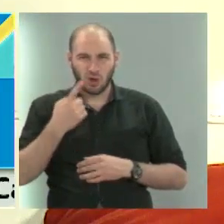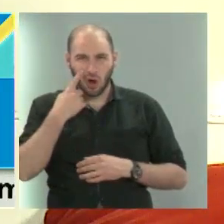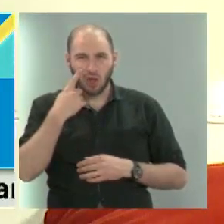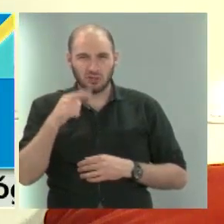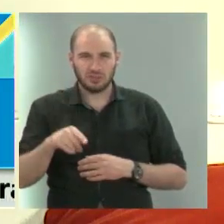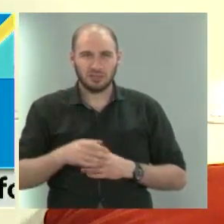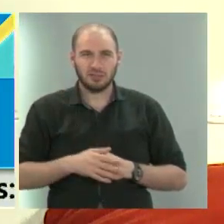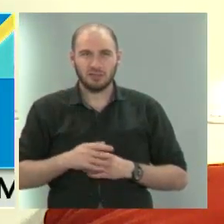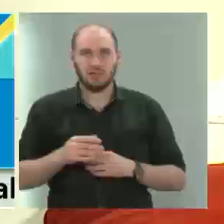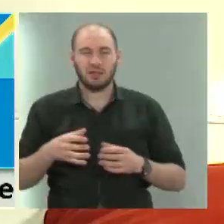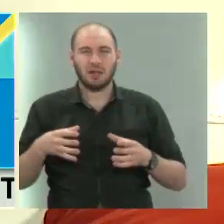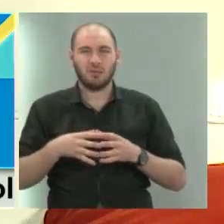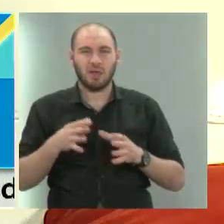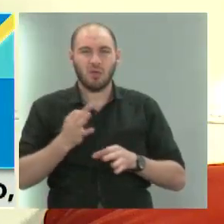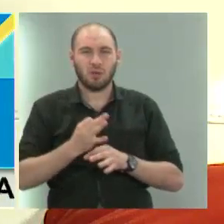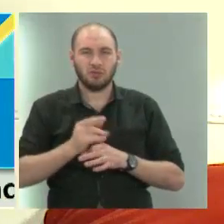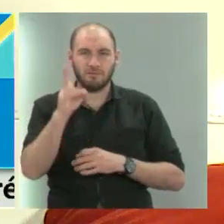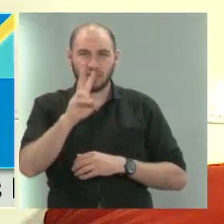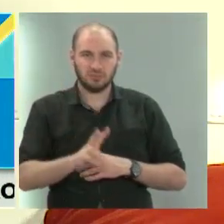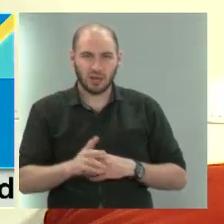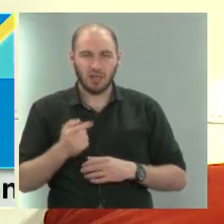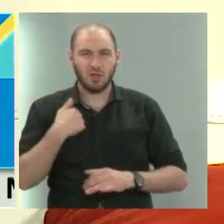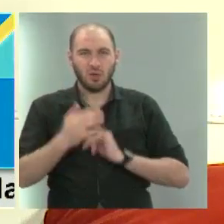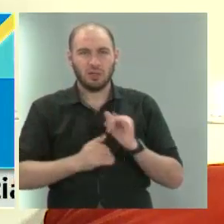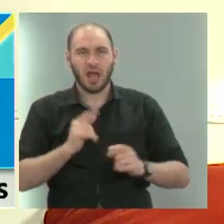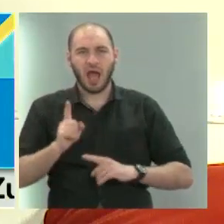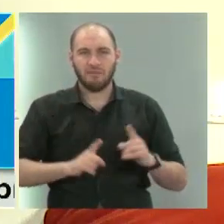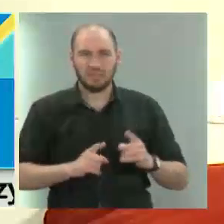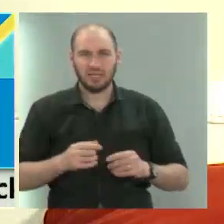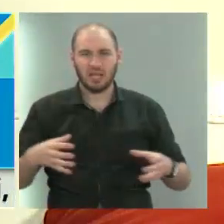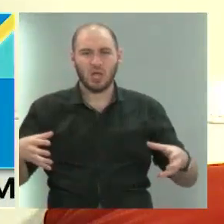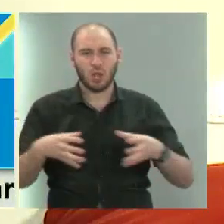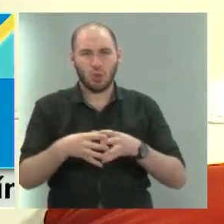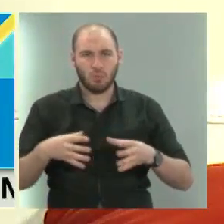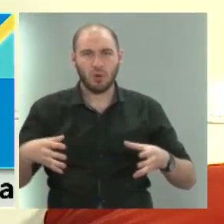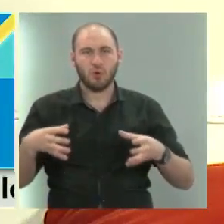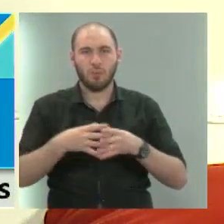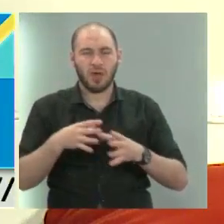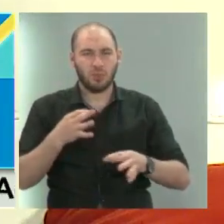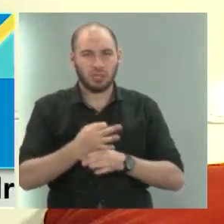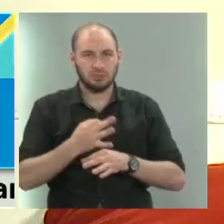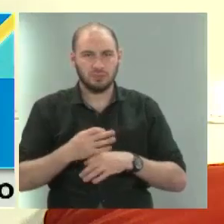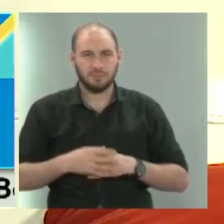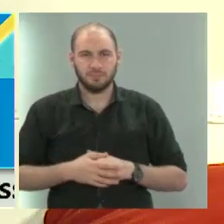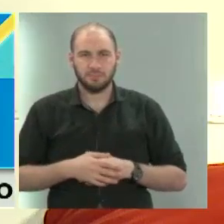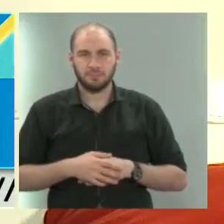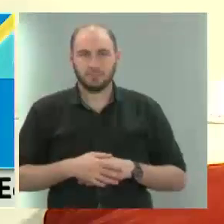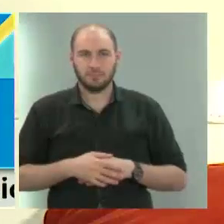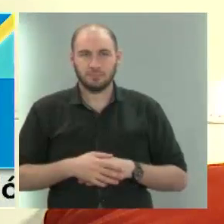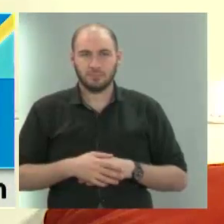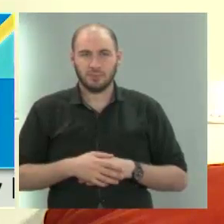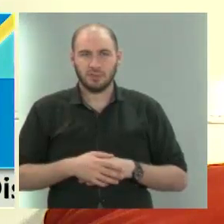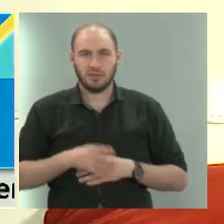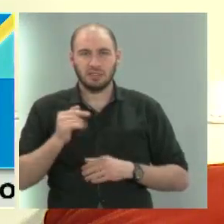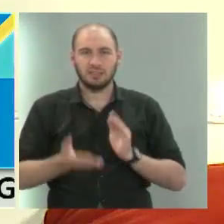un poco, ¿no? Por ahí el sistema educativo venezolano, yo decía, a veces los sistemas educativos